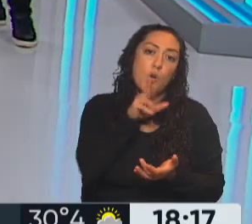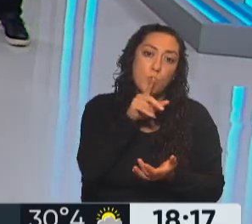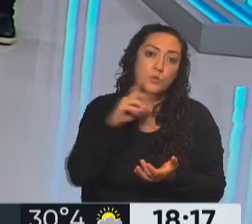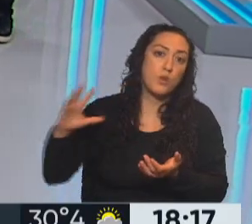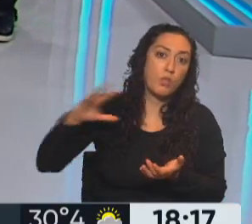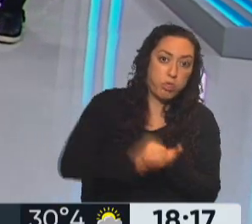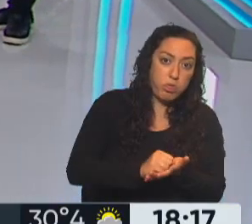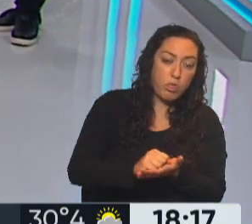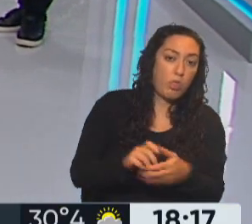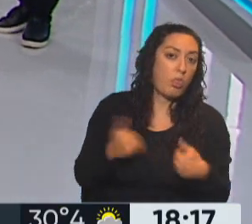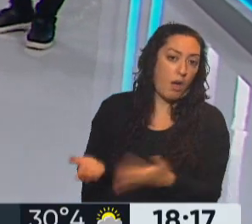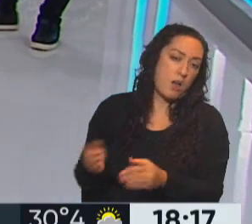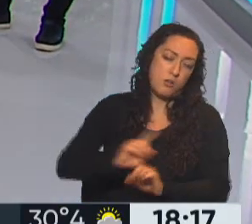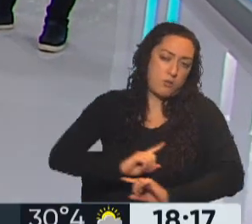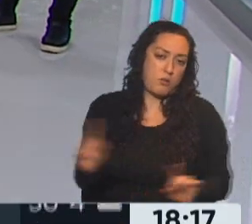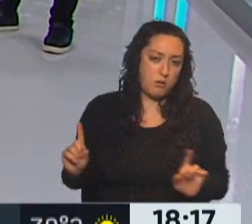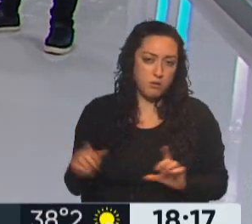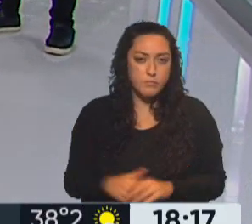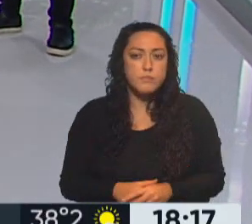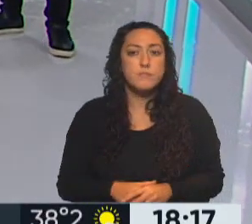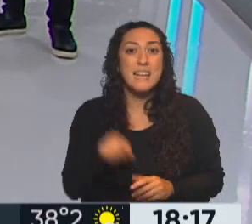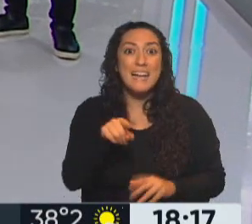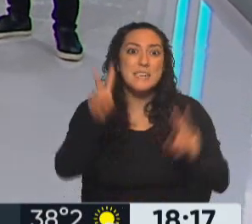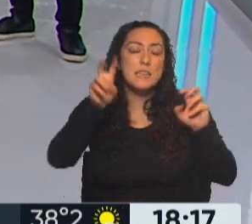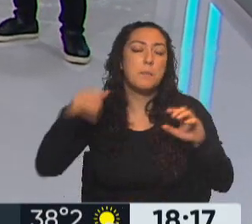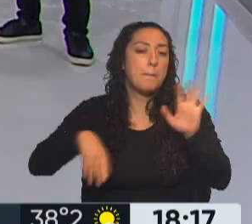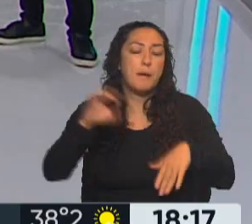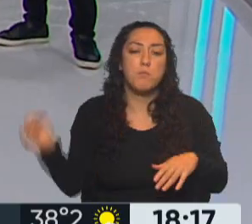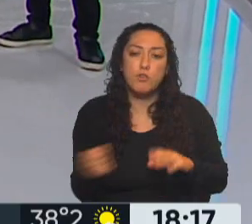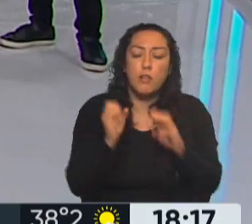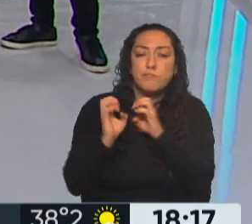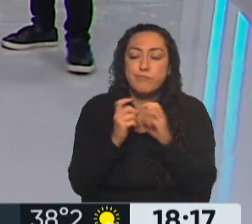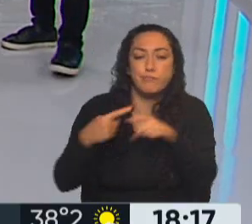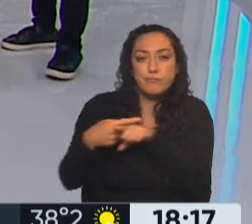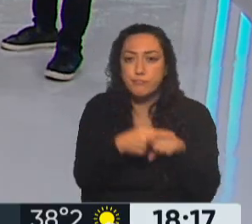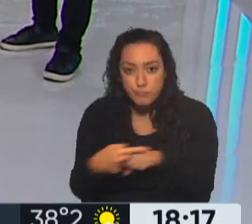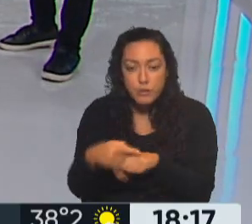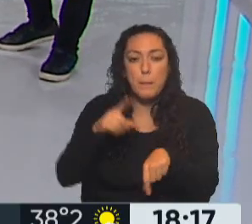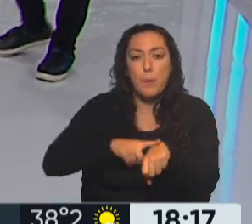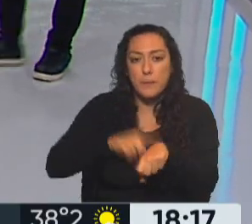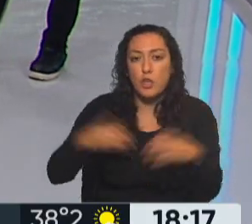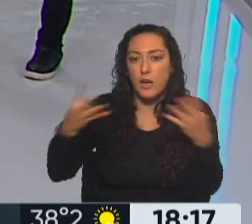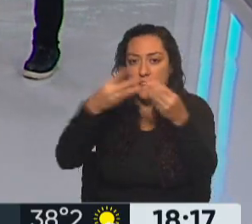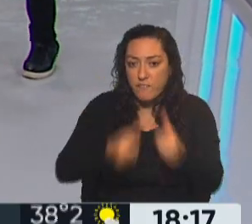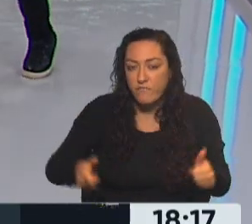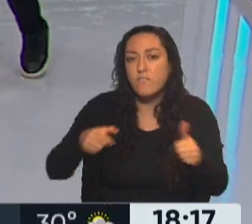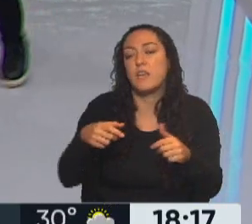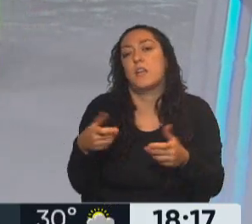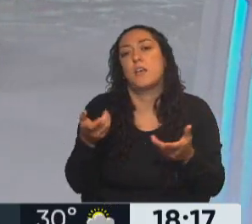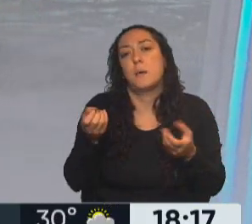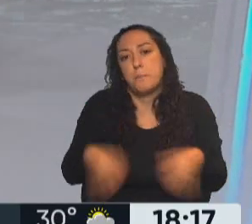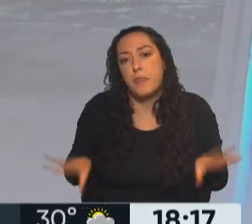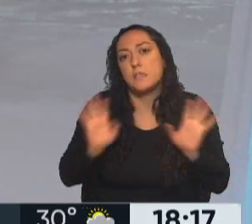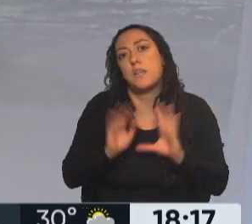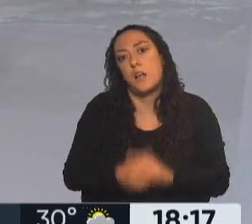que sin dudas esto va a ser, o este es el tema central de los debates y discusiones a la hora de empezar a hablar de un posible